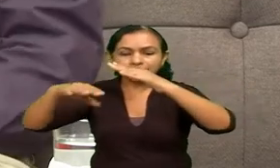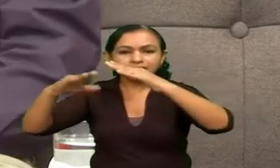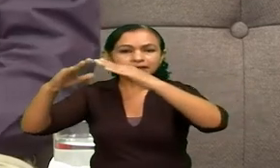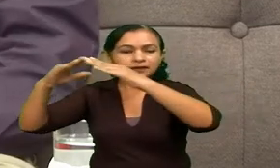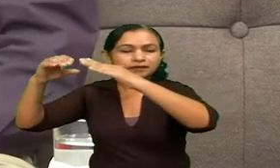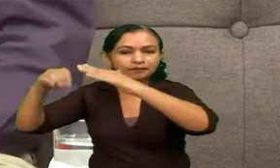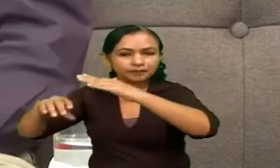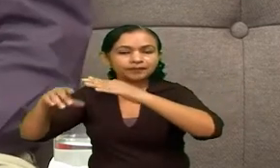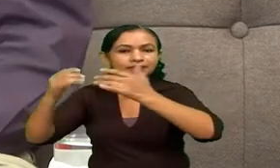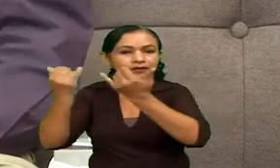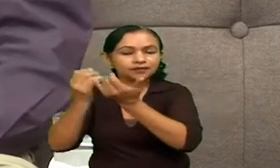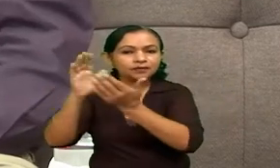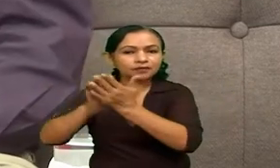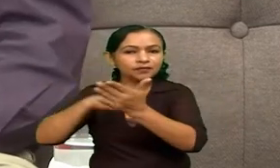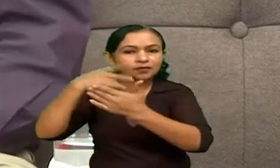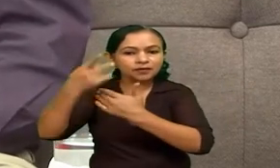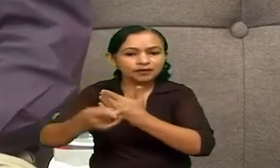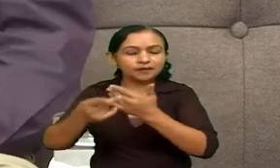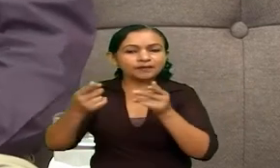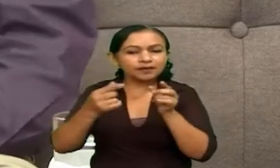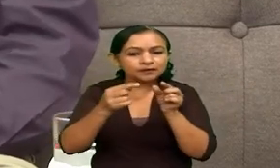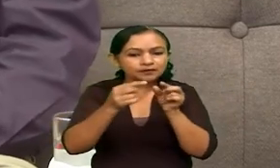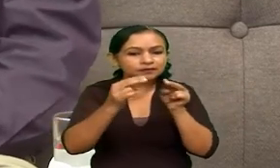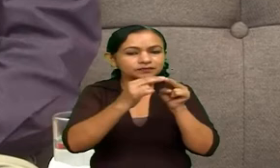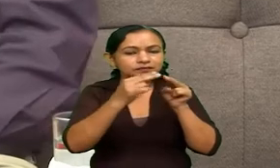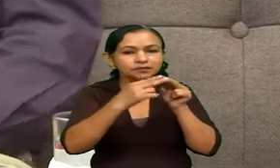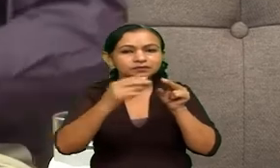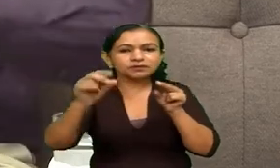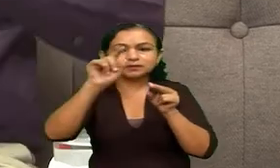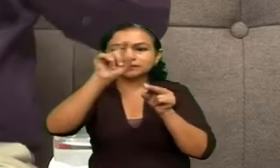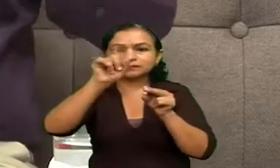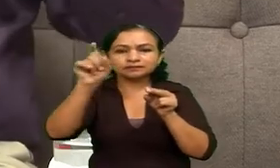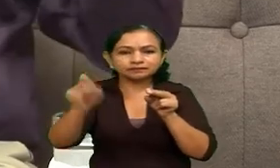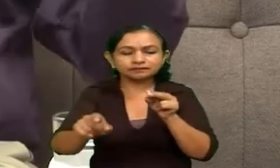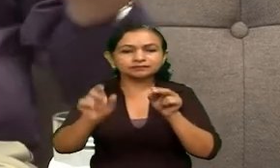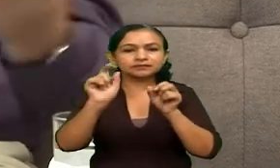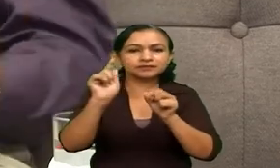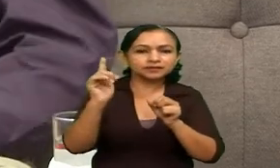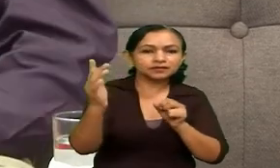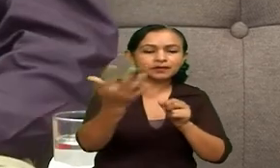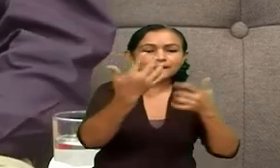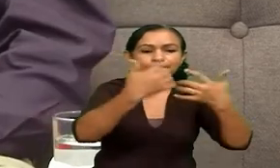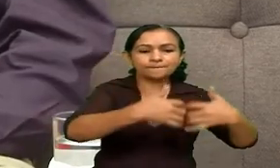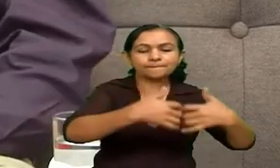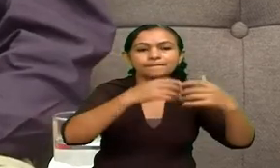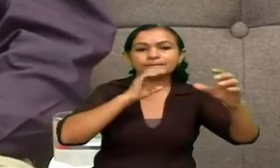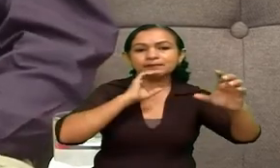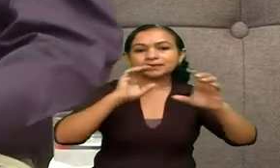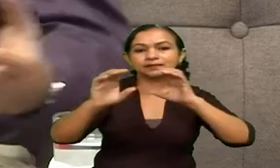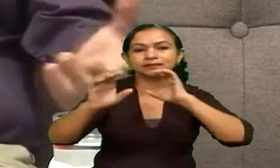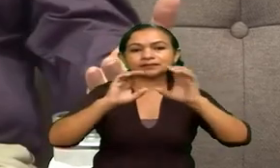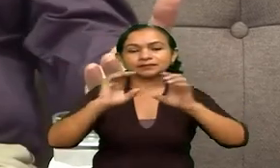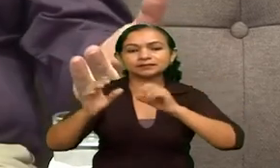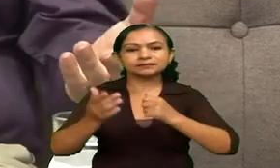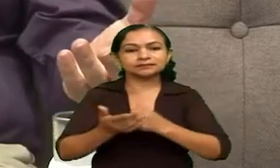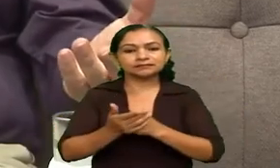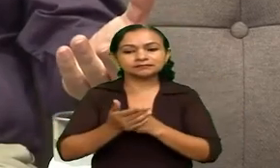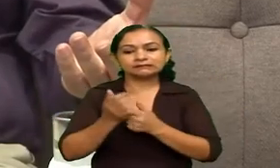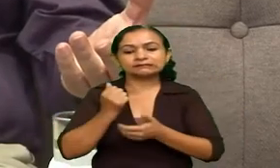ancha que llega con fibra, que eso, ¿qué es lo que va a permitir? Que todas las empresas de comunicaciones no